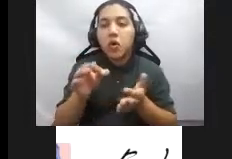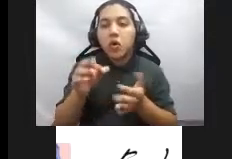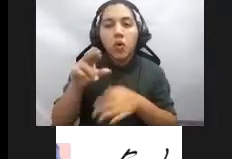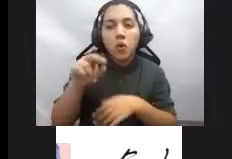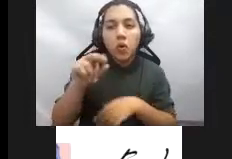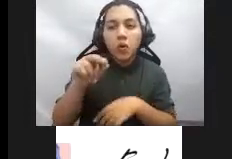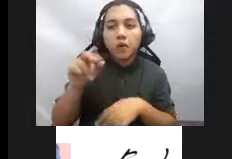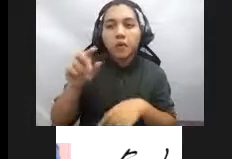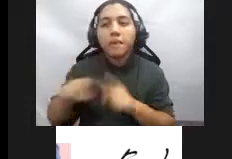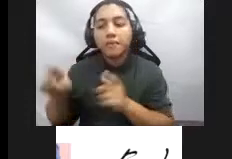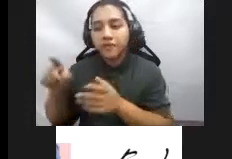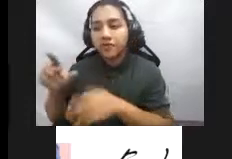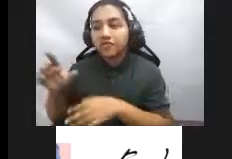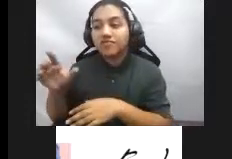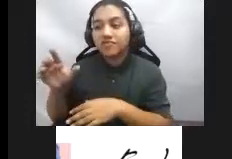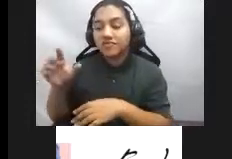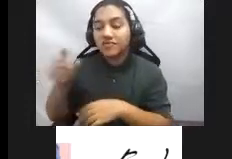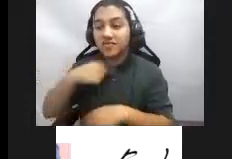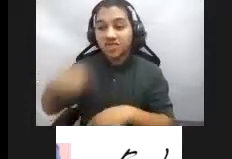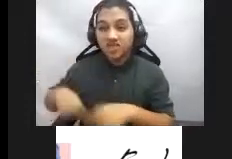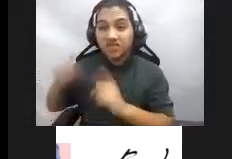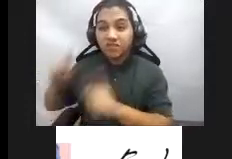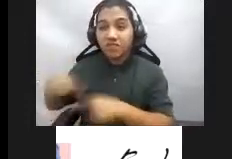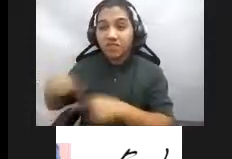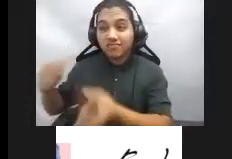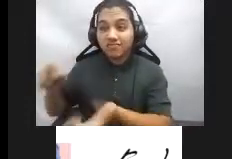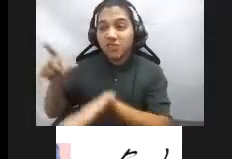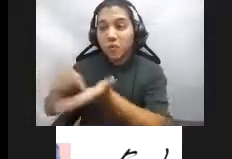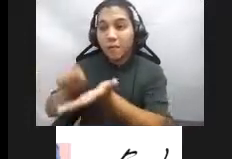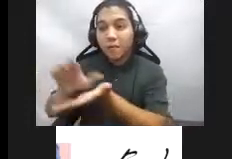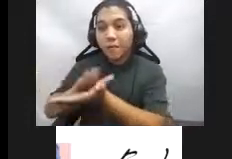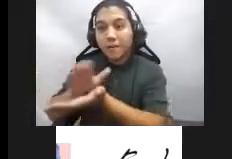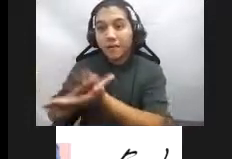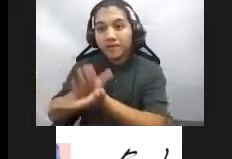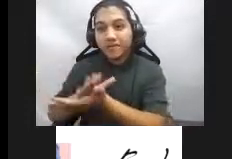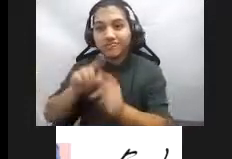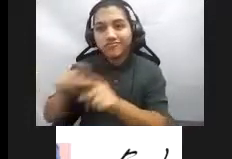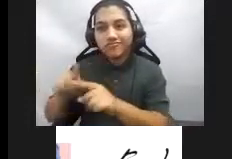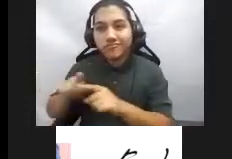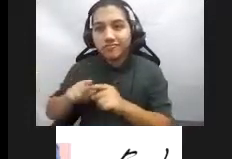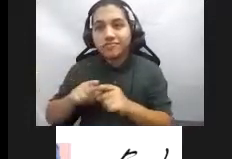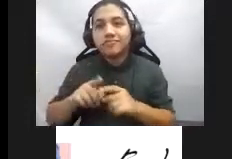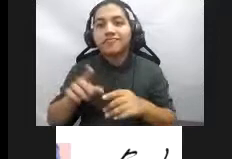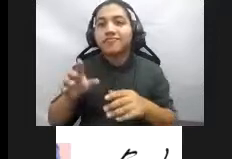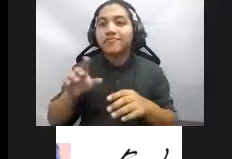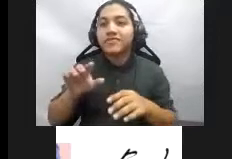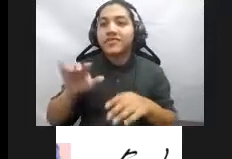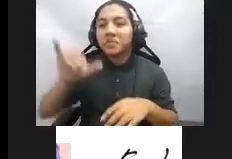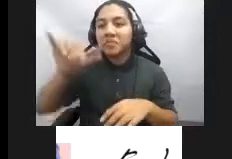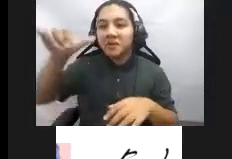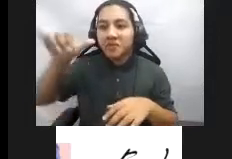chinos tenían años que la tenían, igual que la imprenta, igual que las cometas, igual que la